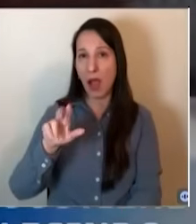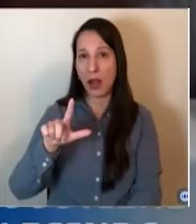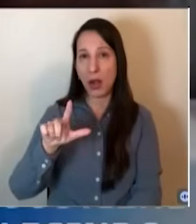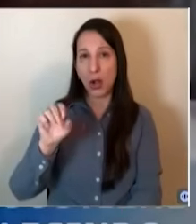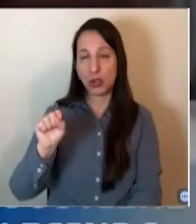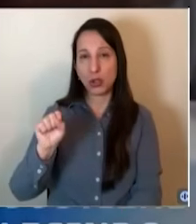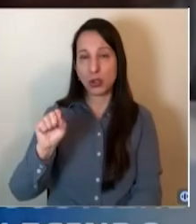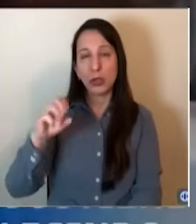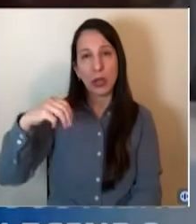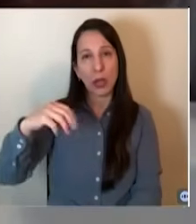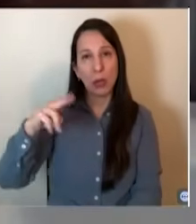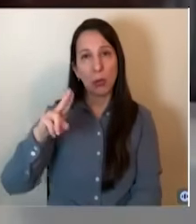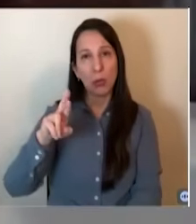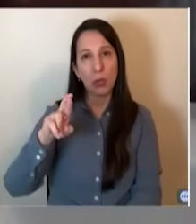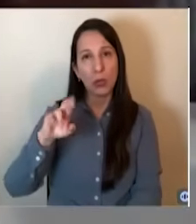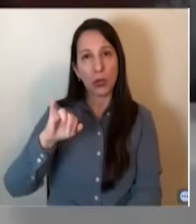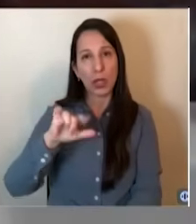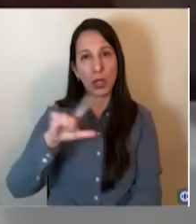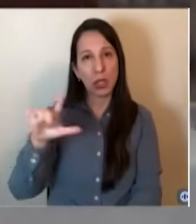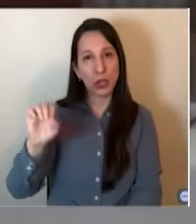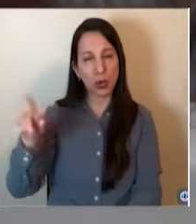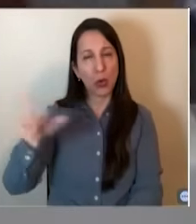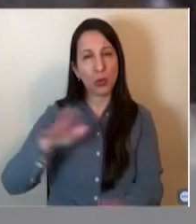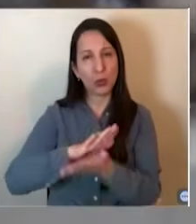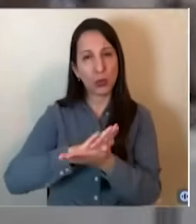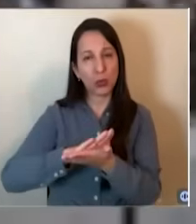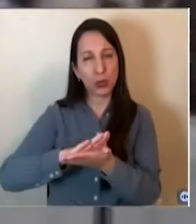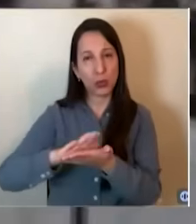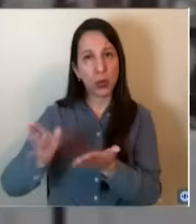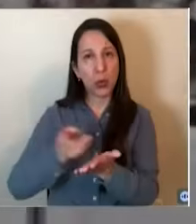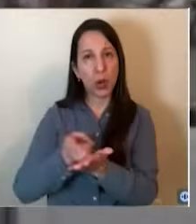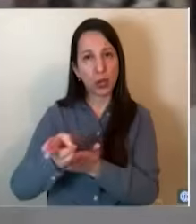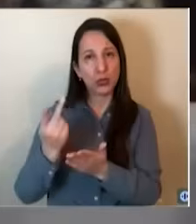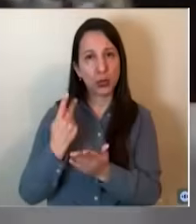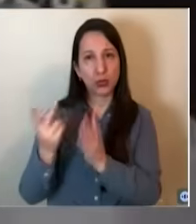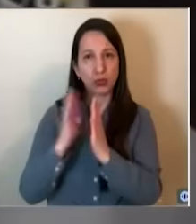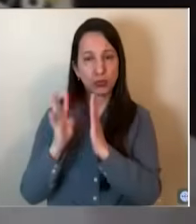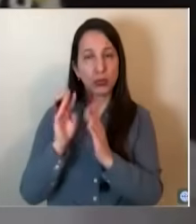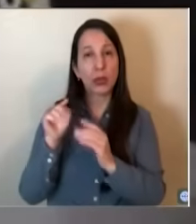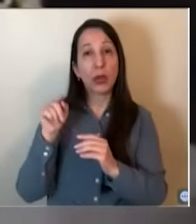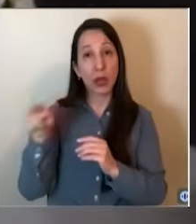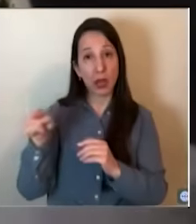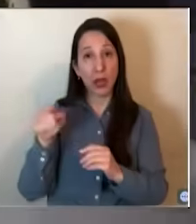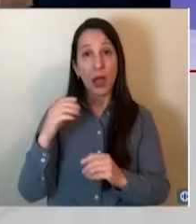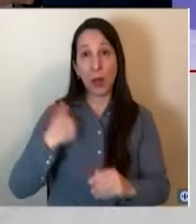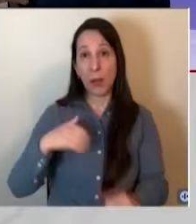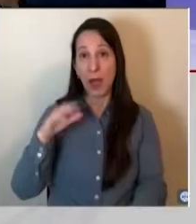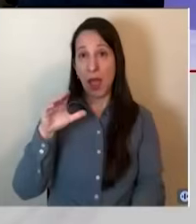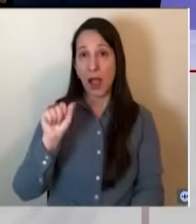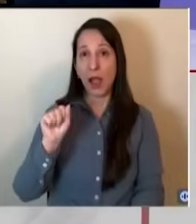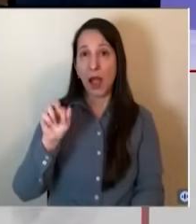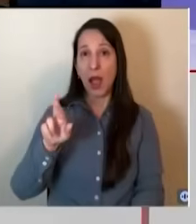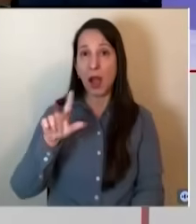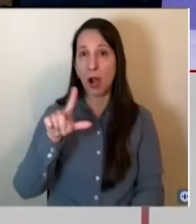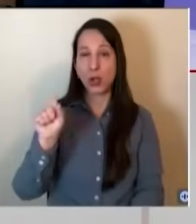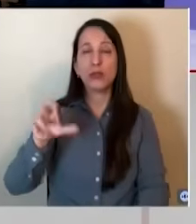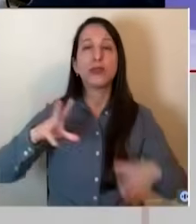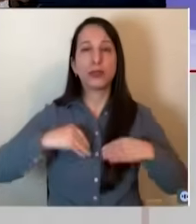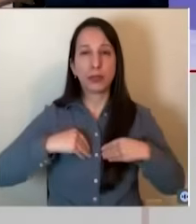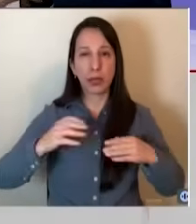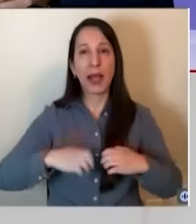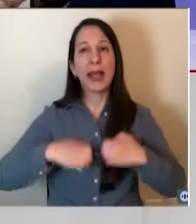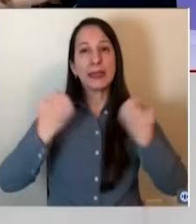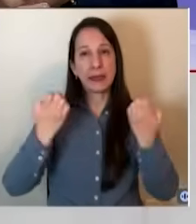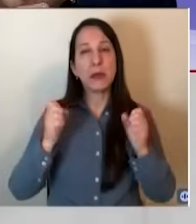muy transparente en todo lo que conversamos, don Carlos reconocía que sí existía posibilidad de